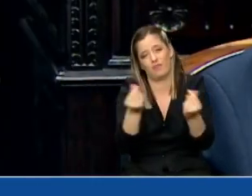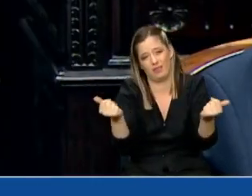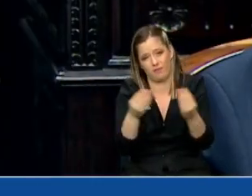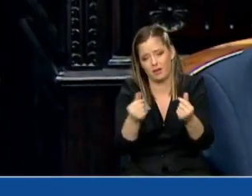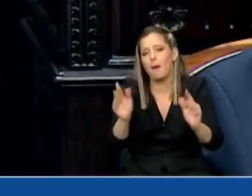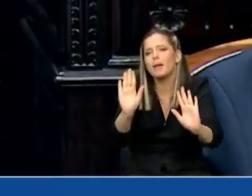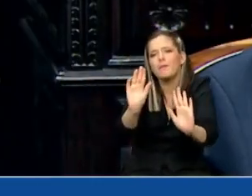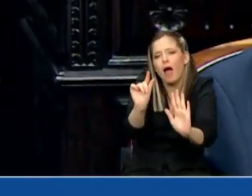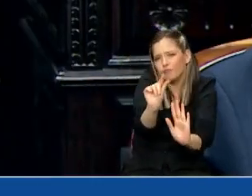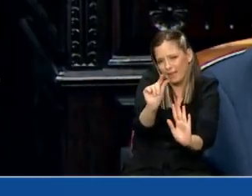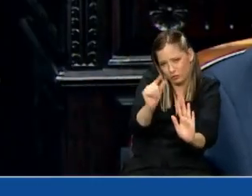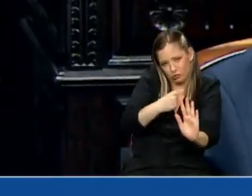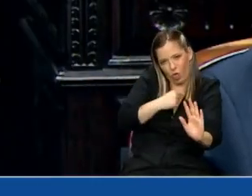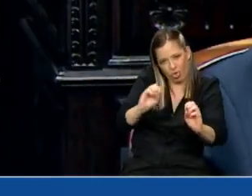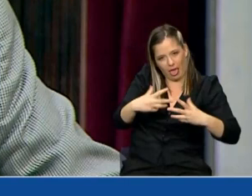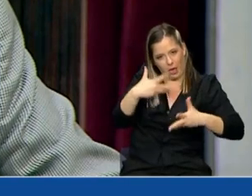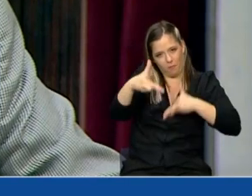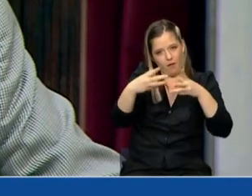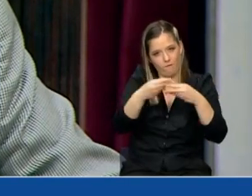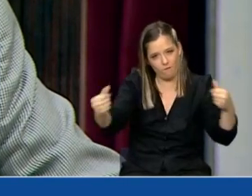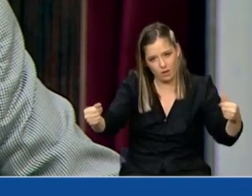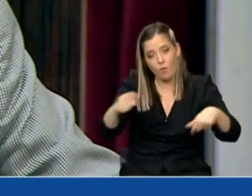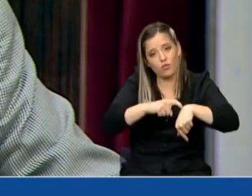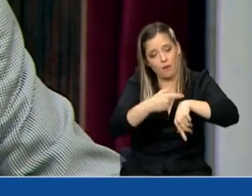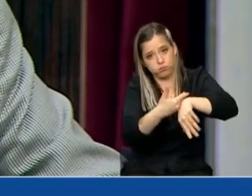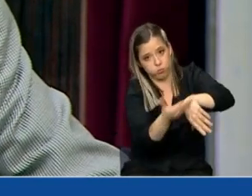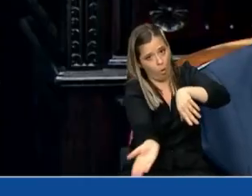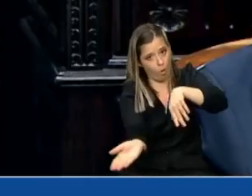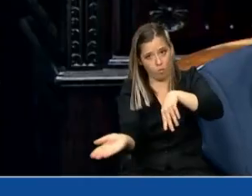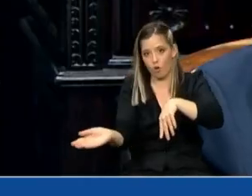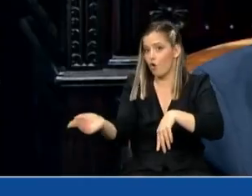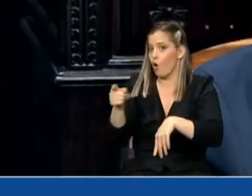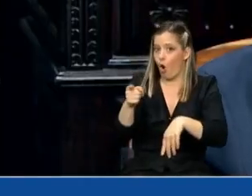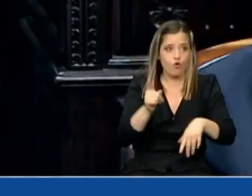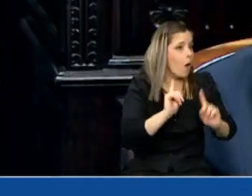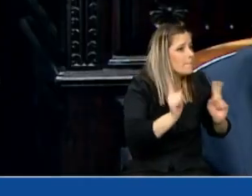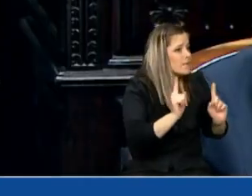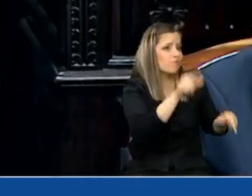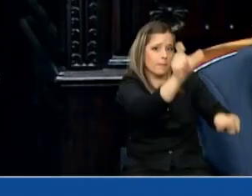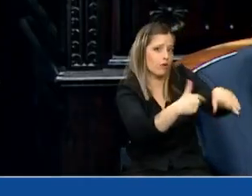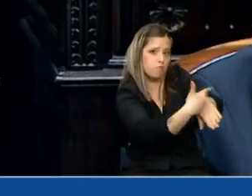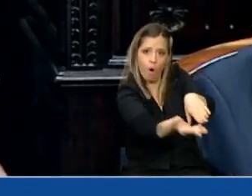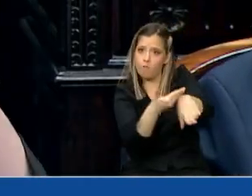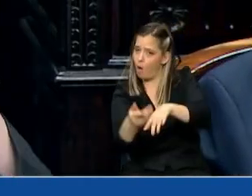favor que me deje terminar, señor presidente. Usted se excedió más que los demás. No, estoy en el mismo tiempo.